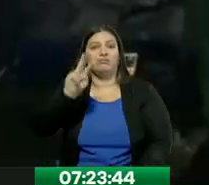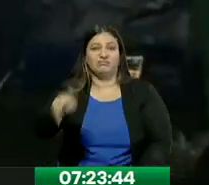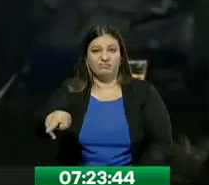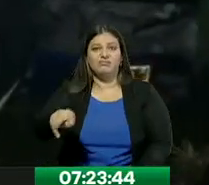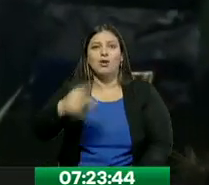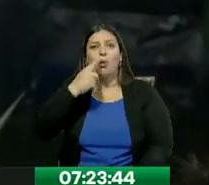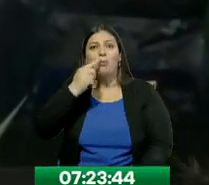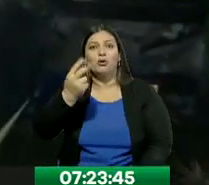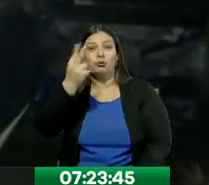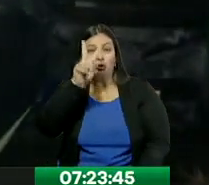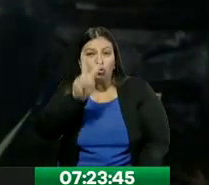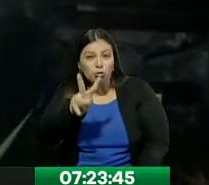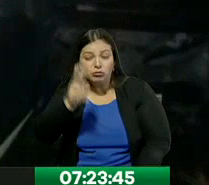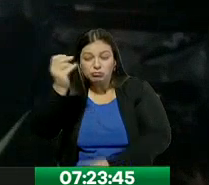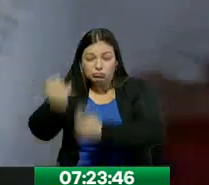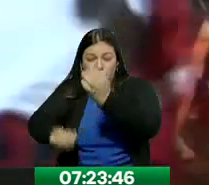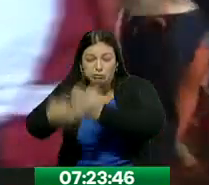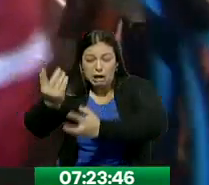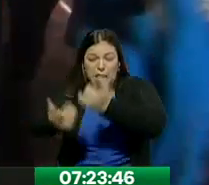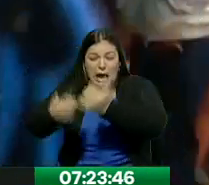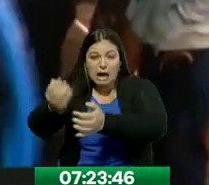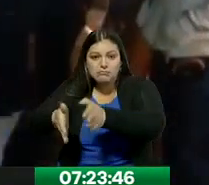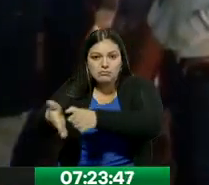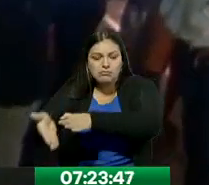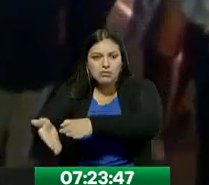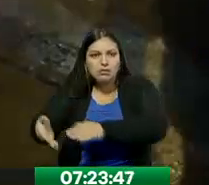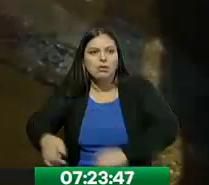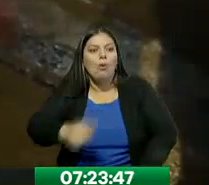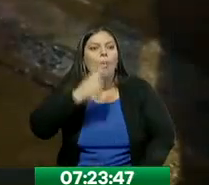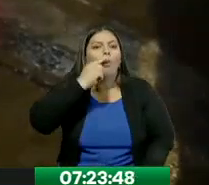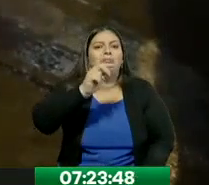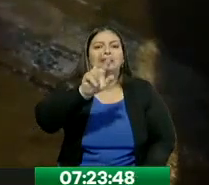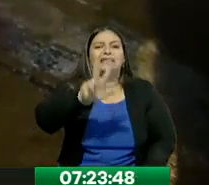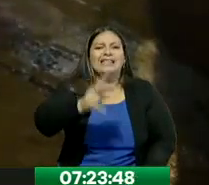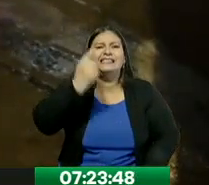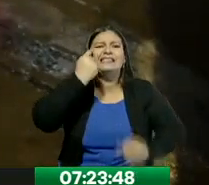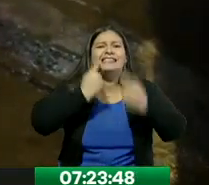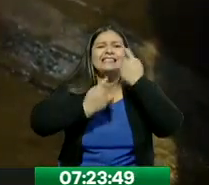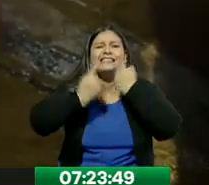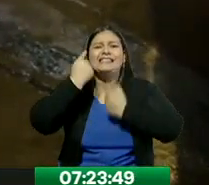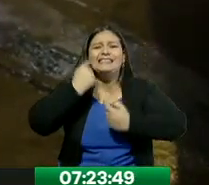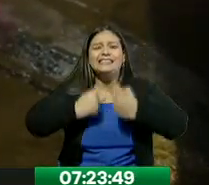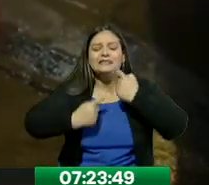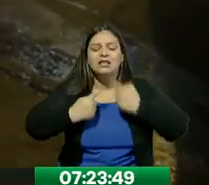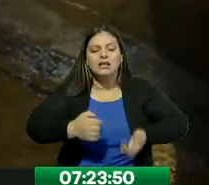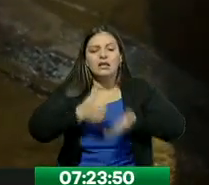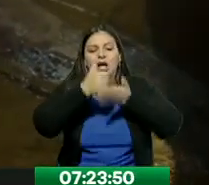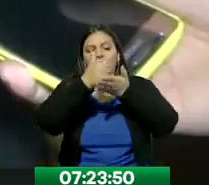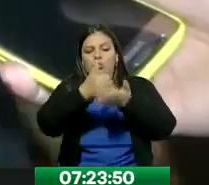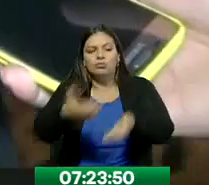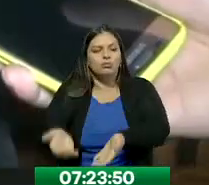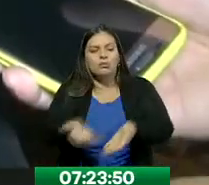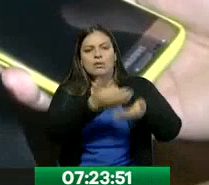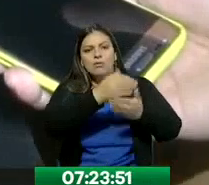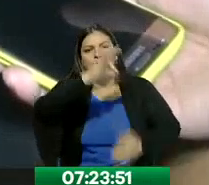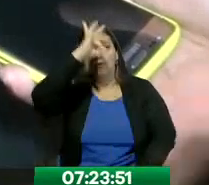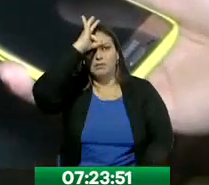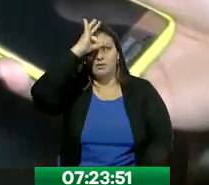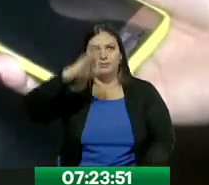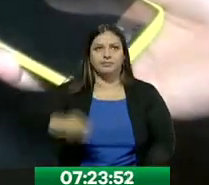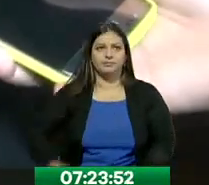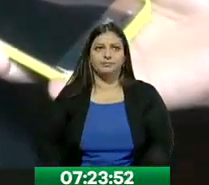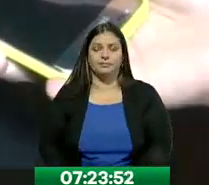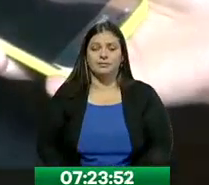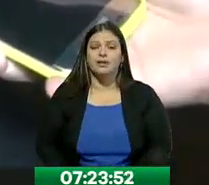vehículo liviano quedaron fuera de él, lejos del fuego. Ellos pudieron ser auxiliados y llevados a casas de salud. Había dos nomás que